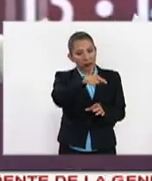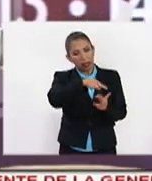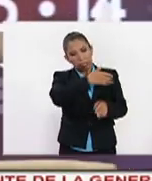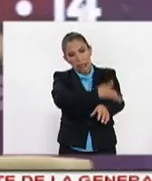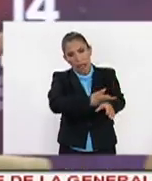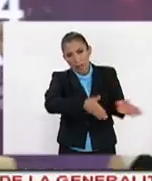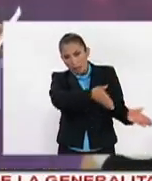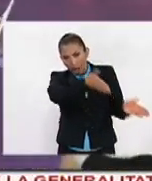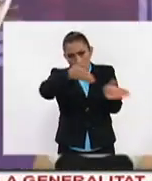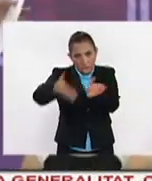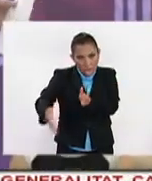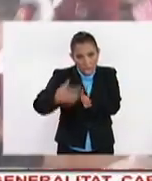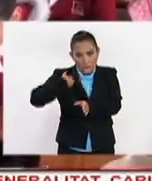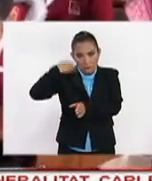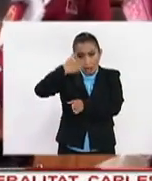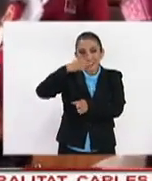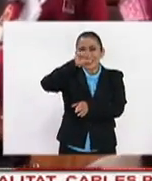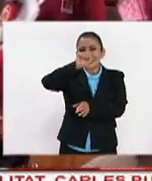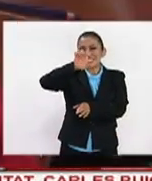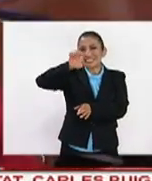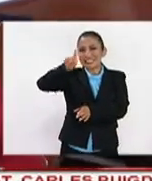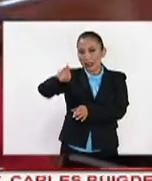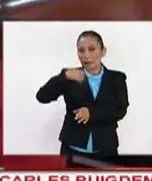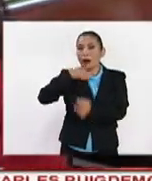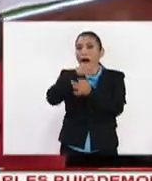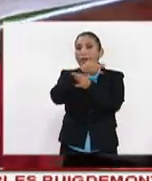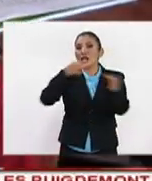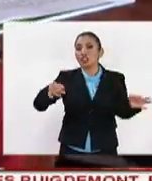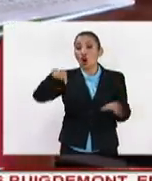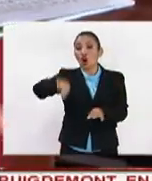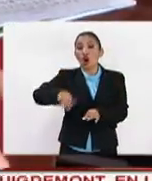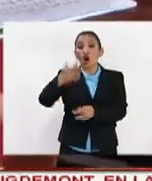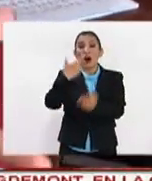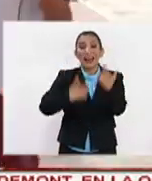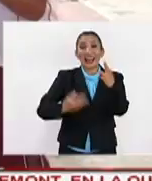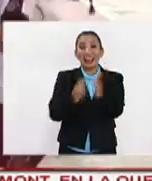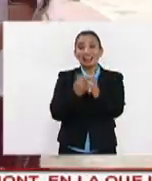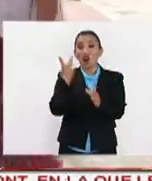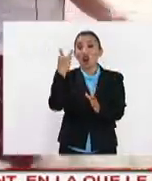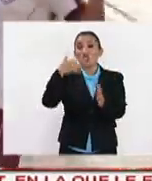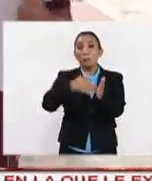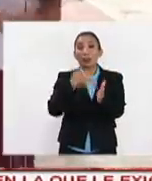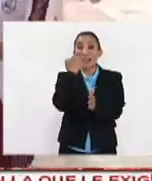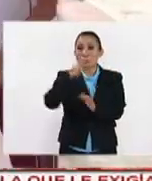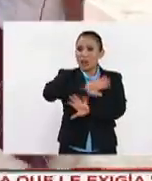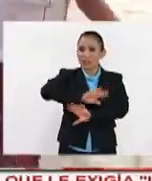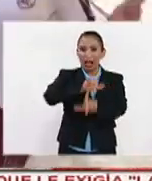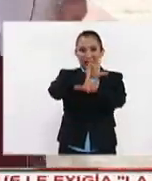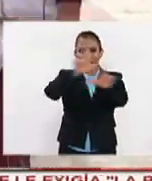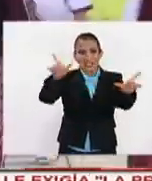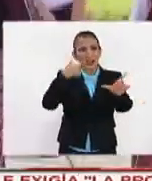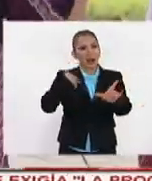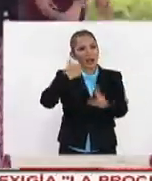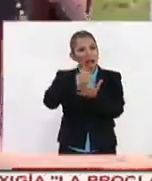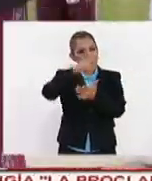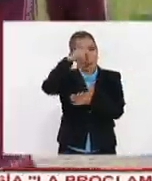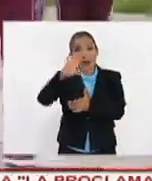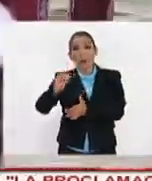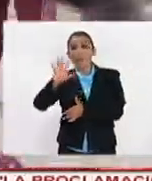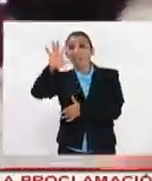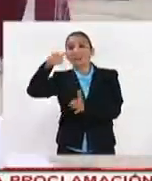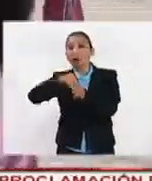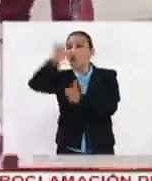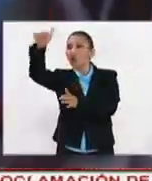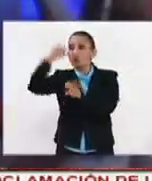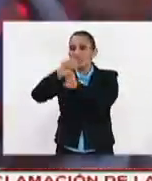empezó un poco más tarde. La Secretaría de Educación Pública informó que hoy regresan a clases más de 8,000 escuelas en la Ciudad de México y 95,000